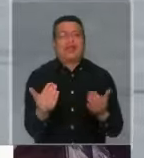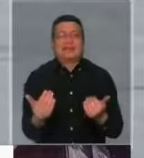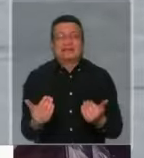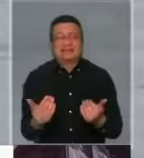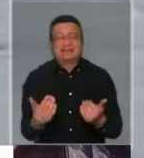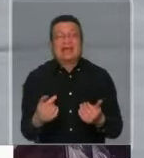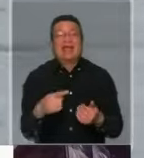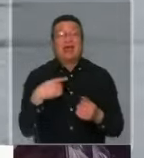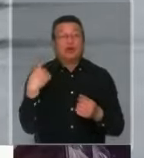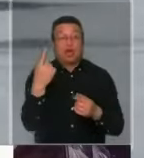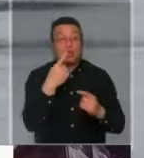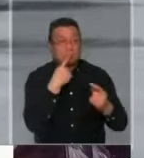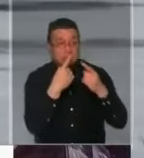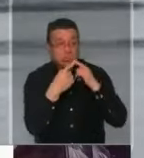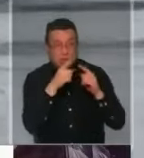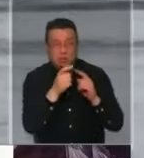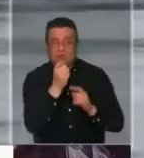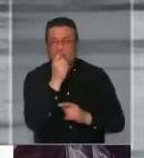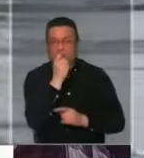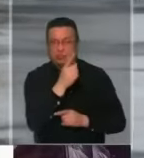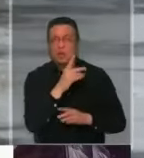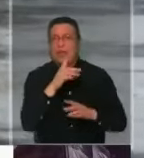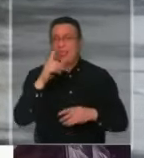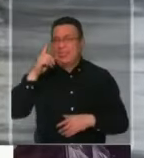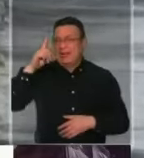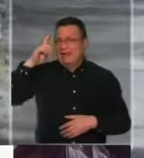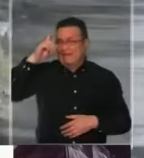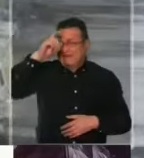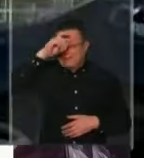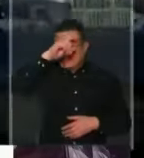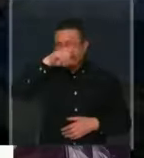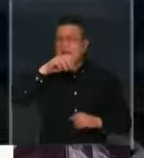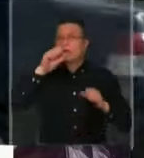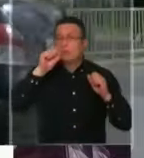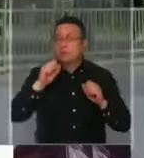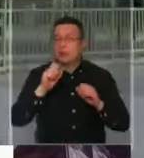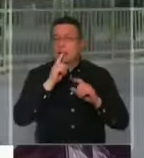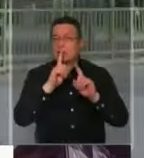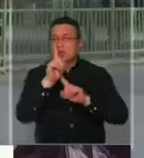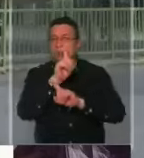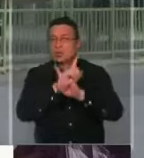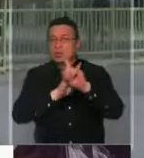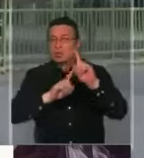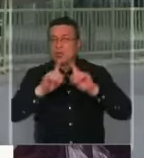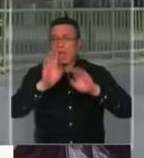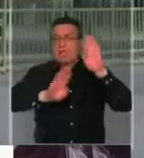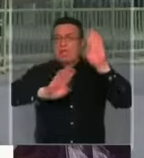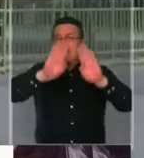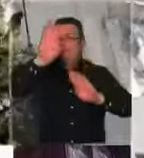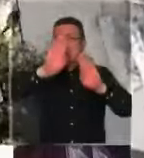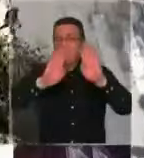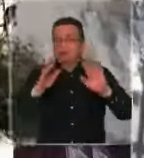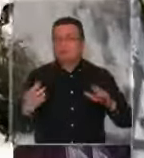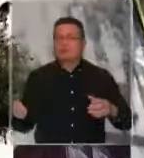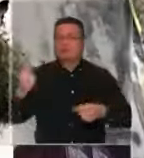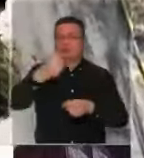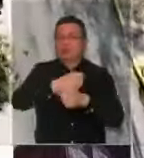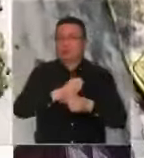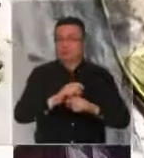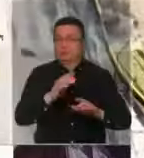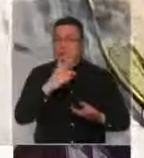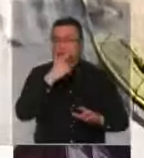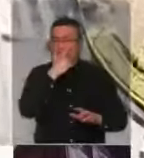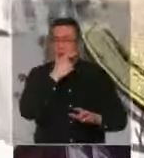los consultados, esta es una denuncia muy compleja, que incluso podría cuestionar las bases de una candidatura a un cargo de elección popular y del